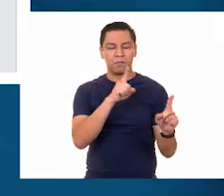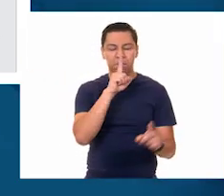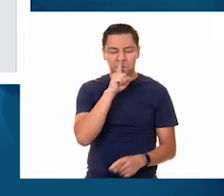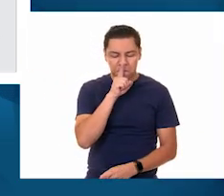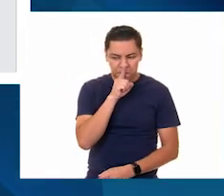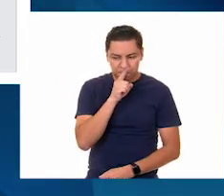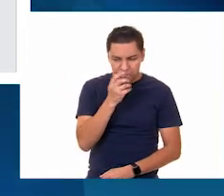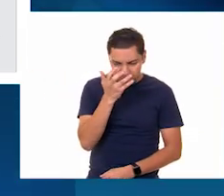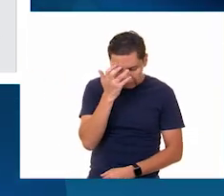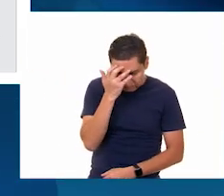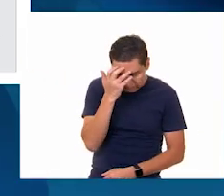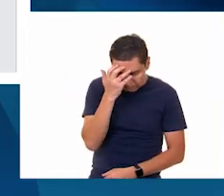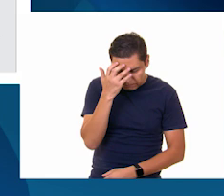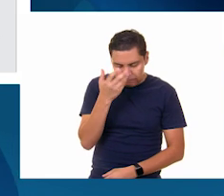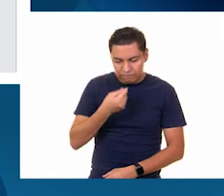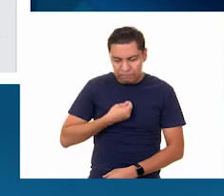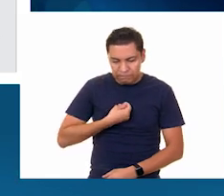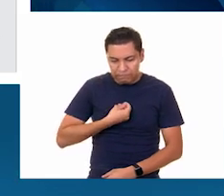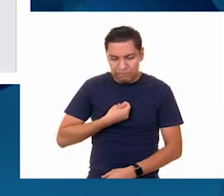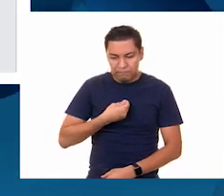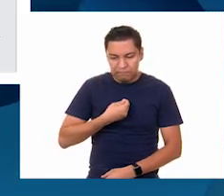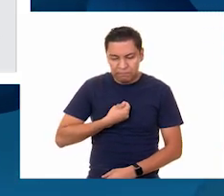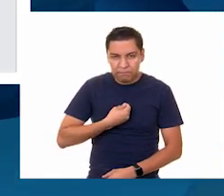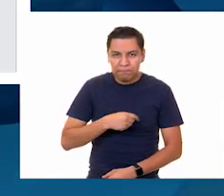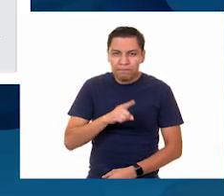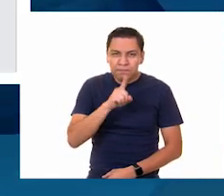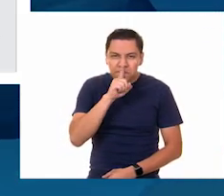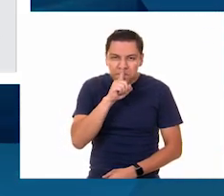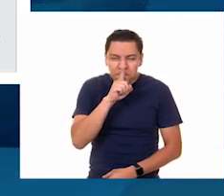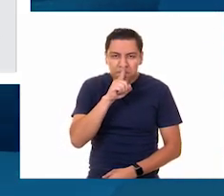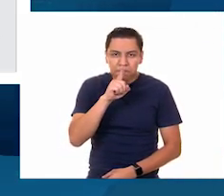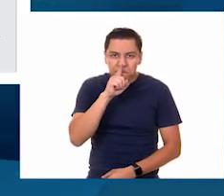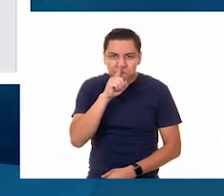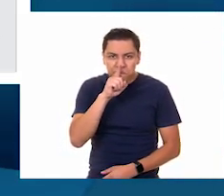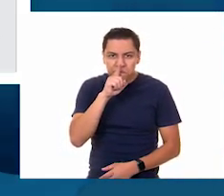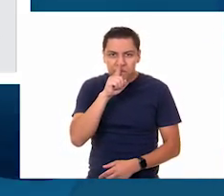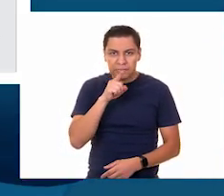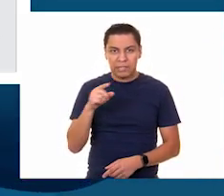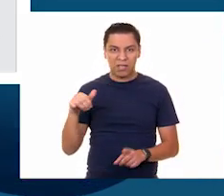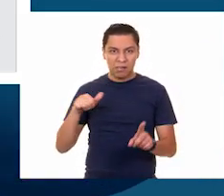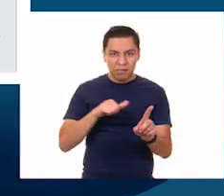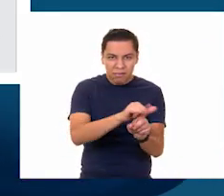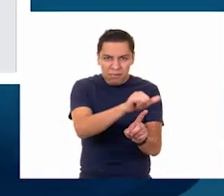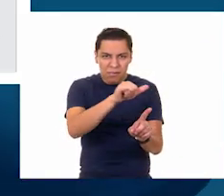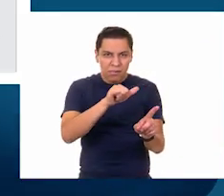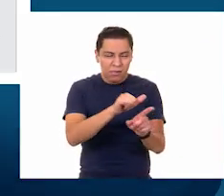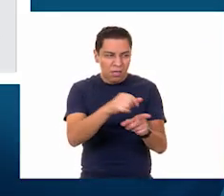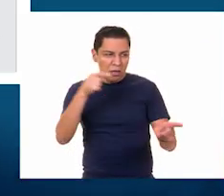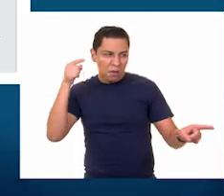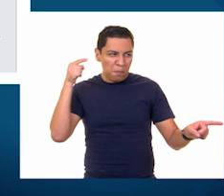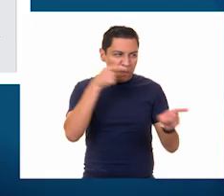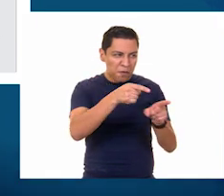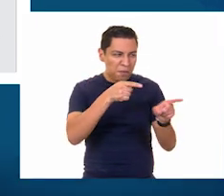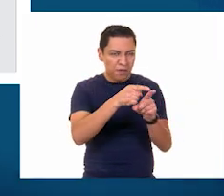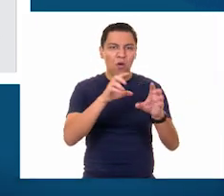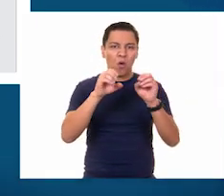incluye explicaciones. En este caso, se explican las primeras manifestaciones de una situación de acoso y las